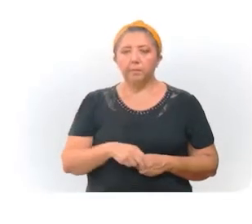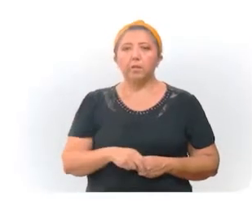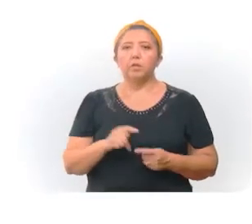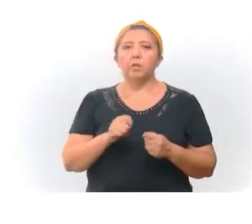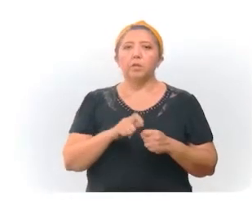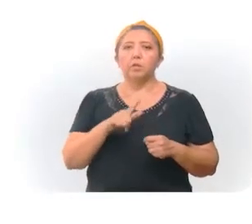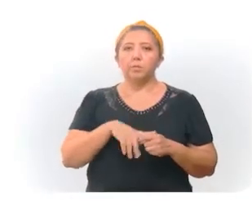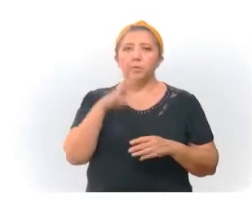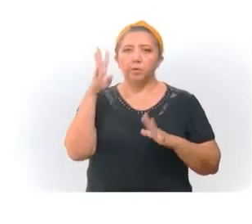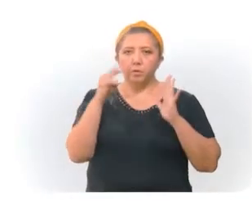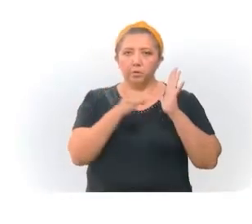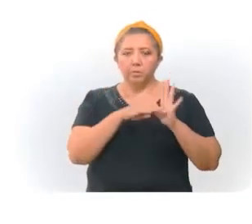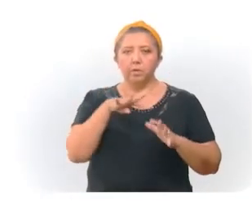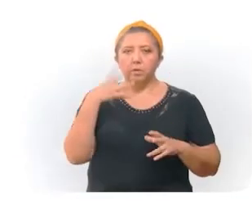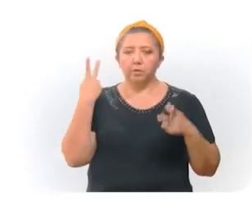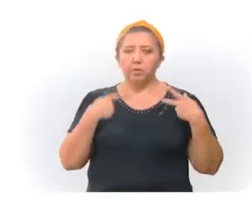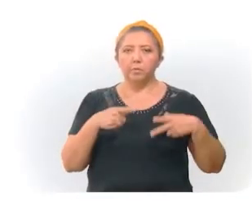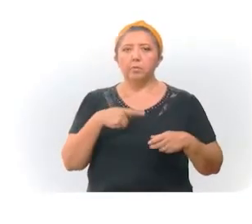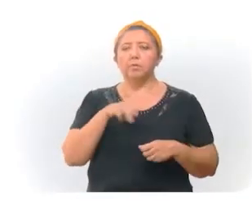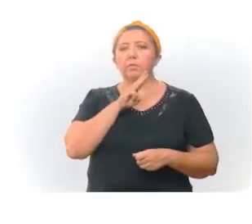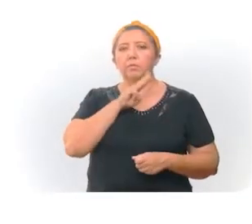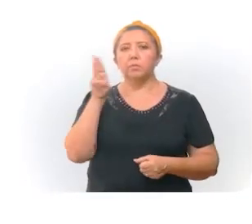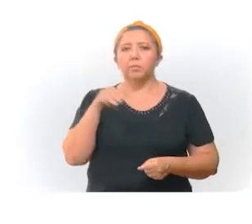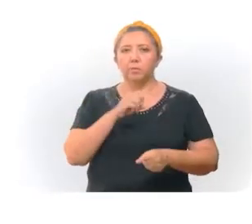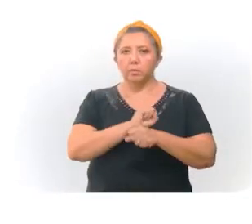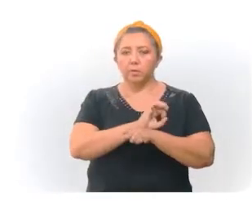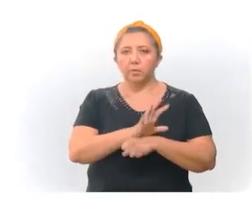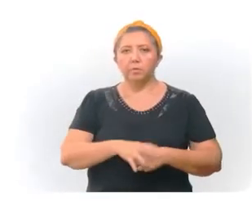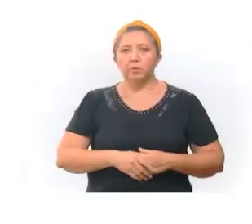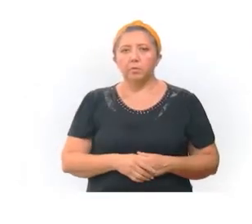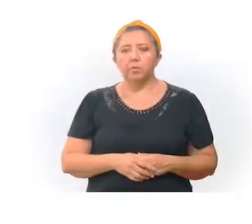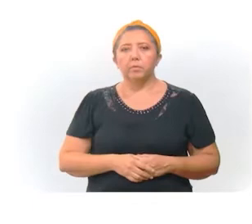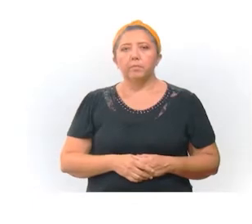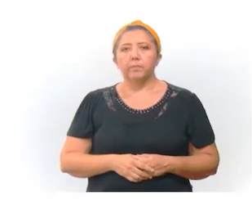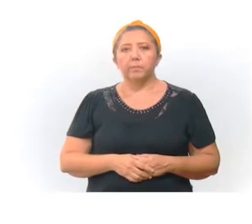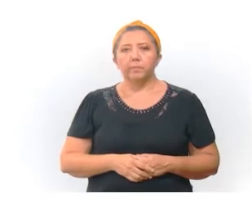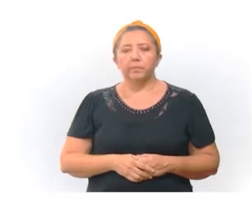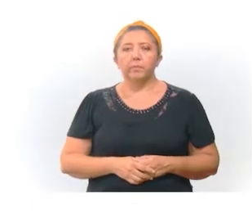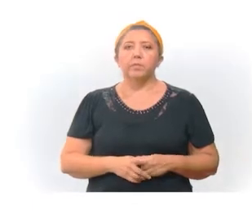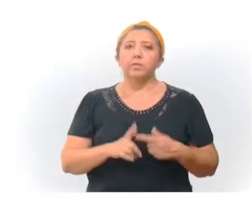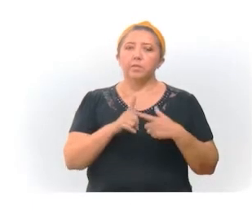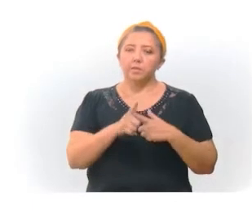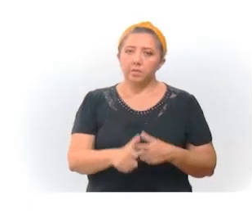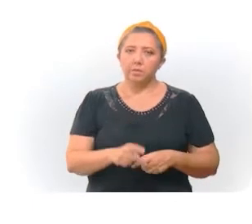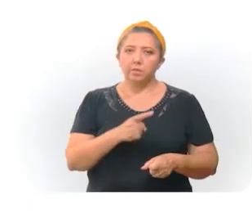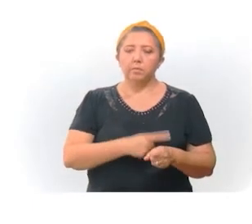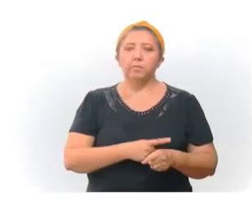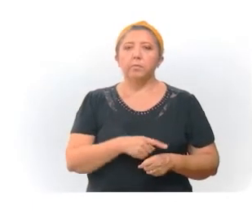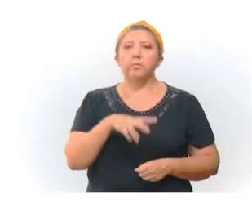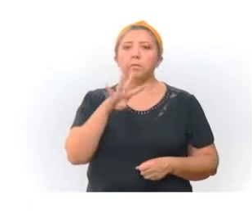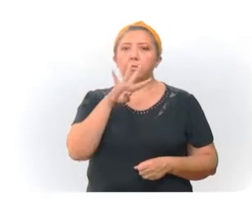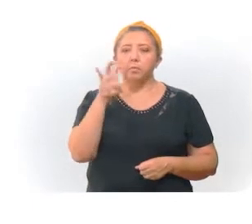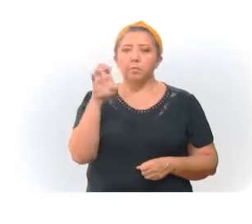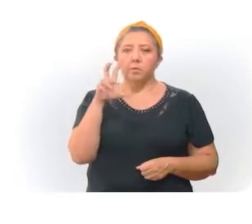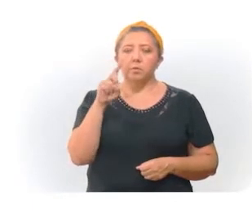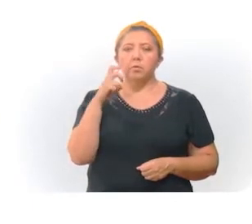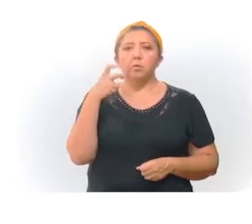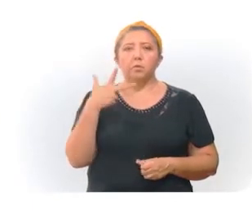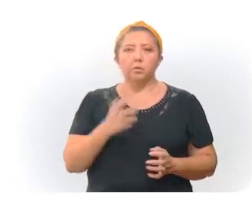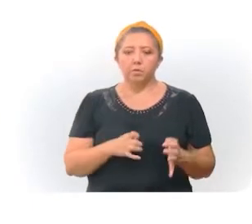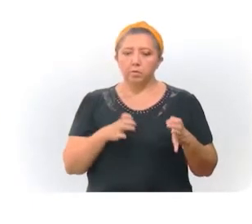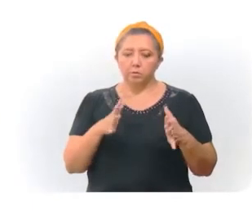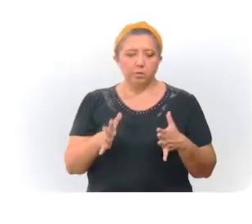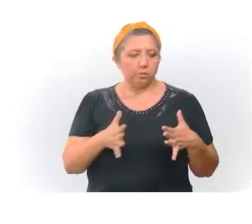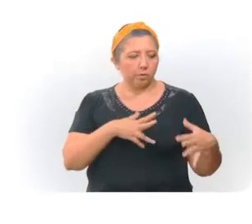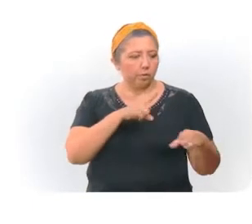En total son 4.014 las personas fallecidas a causa del coronavirus. De los casos activos, 438 están